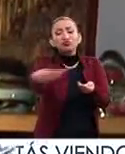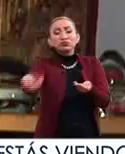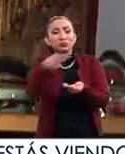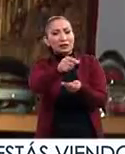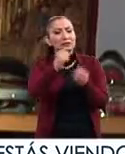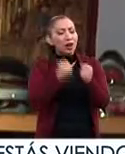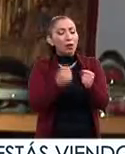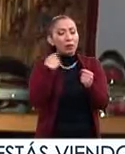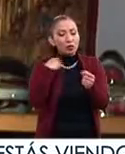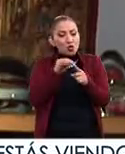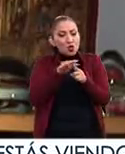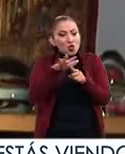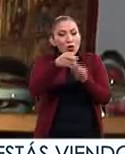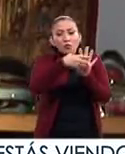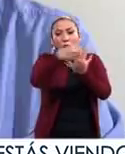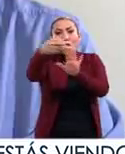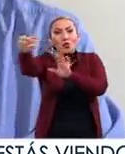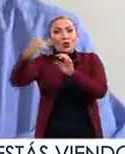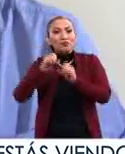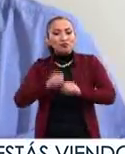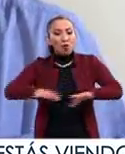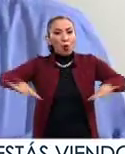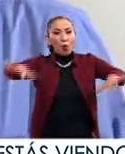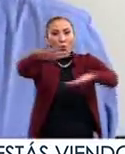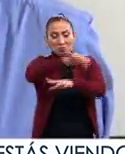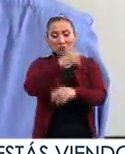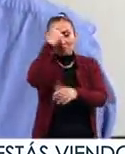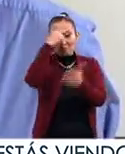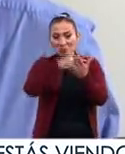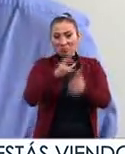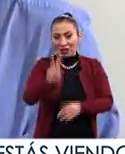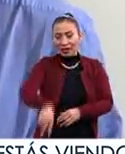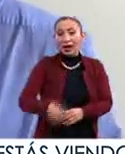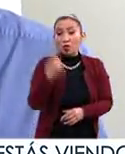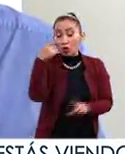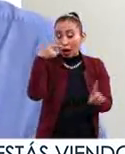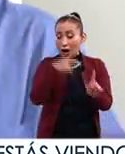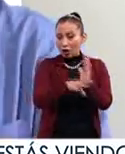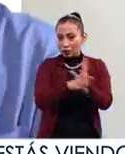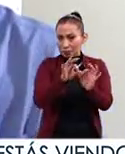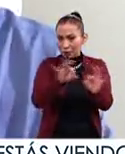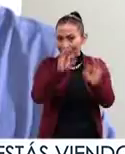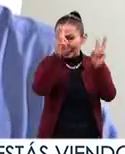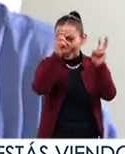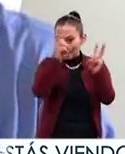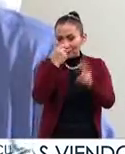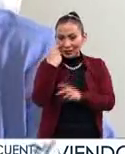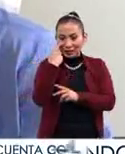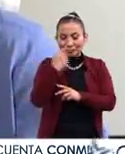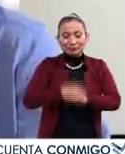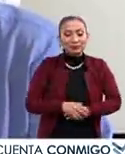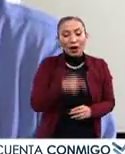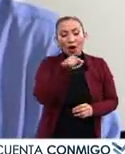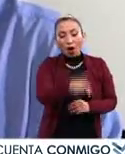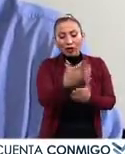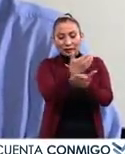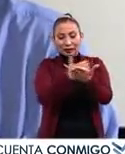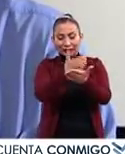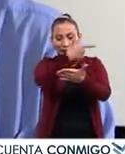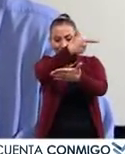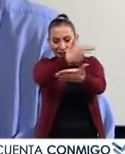creo que vas a crear un efecto de onda potente. Yo también lo creo, y tocas un punto, yo creo que es muy interesante, que tiene que ver con el